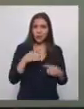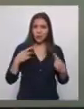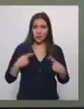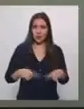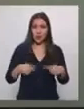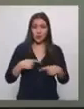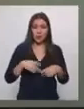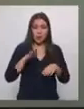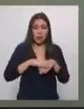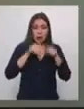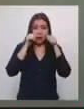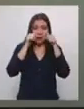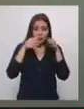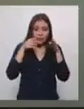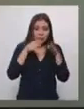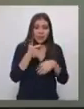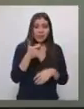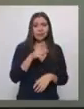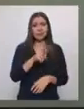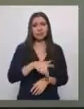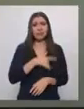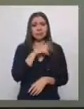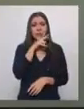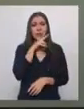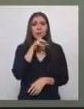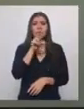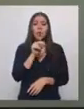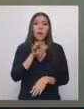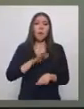en el dinero y no en su mayor riqueza, que es su